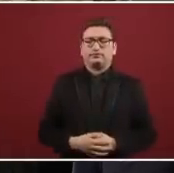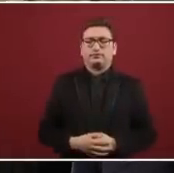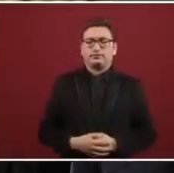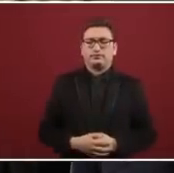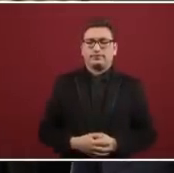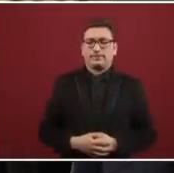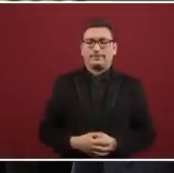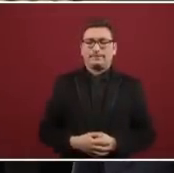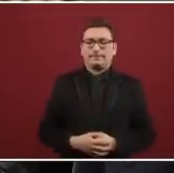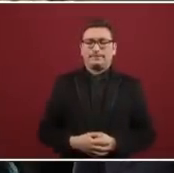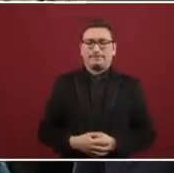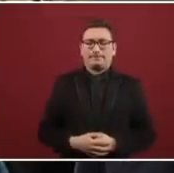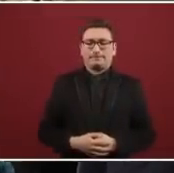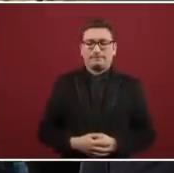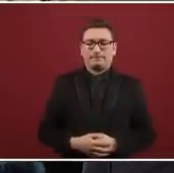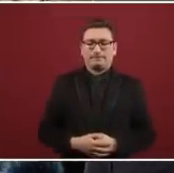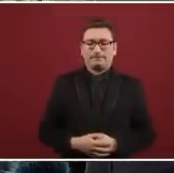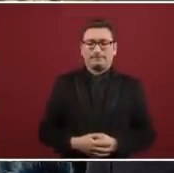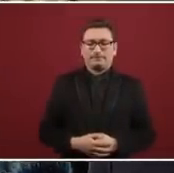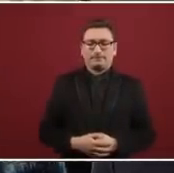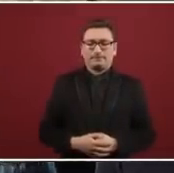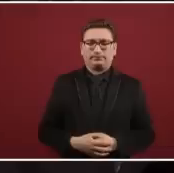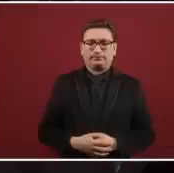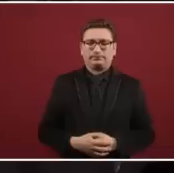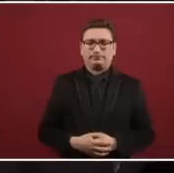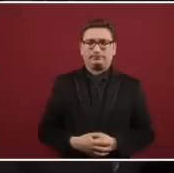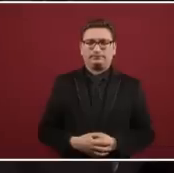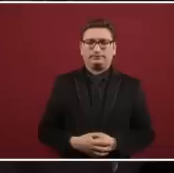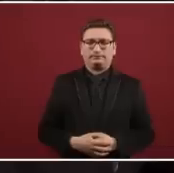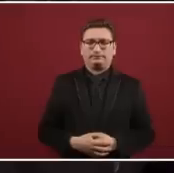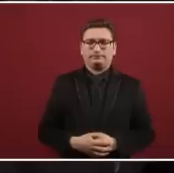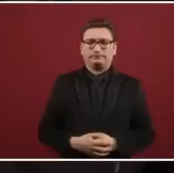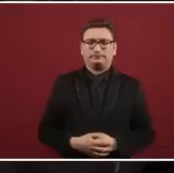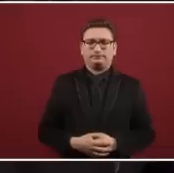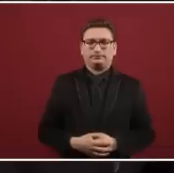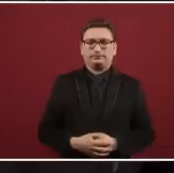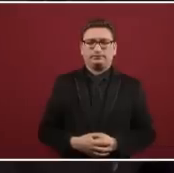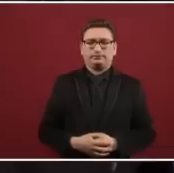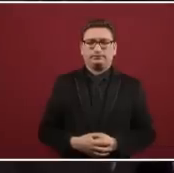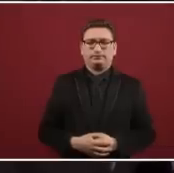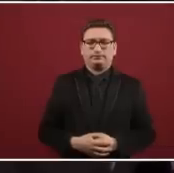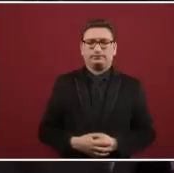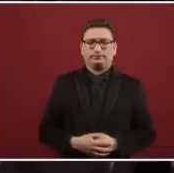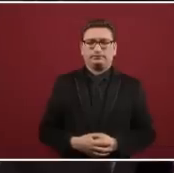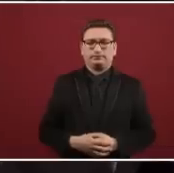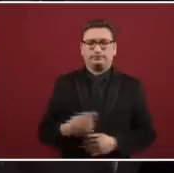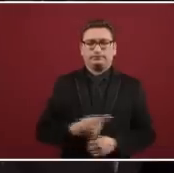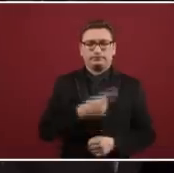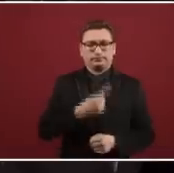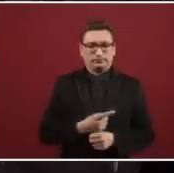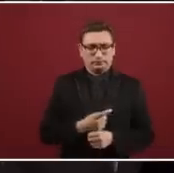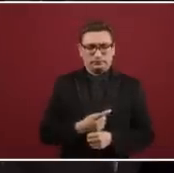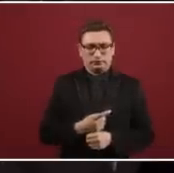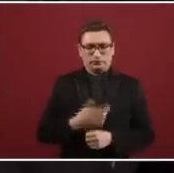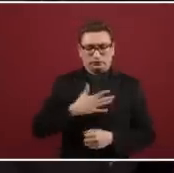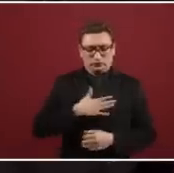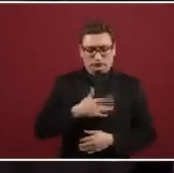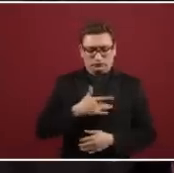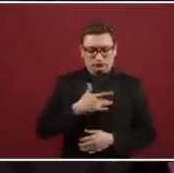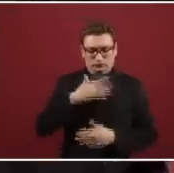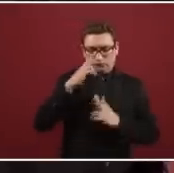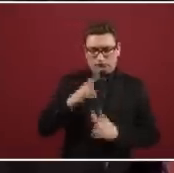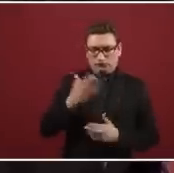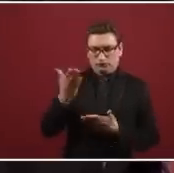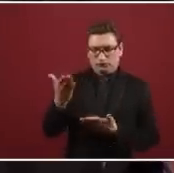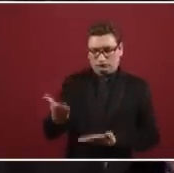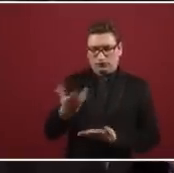que gracias. Es un honor que esté aquí este señor, Miguel Reyes